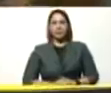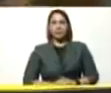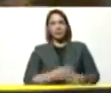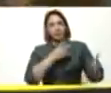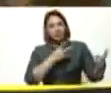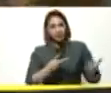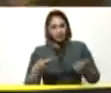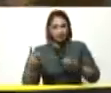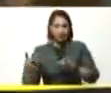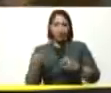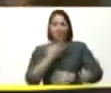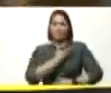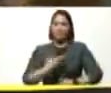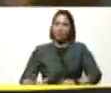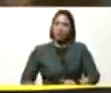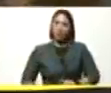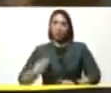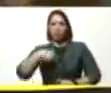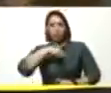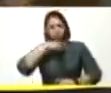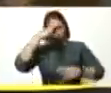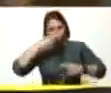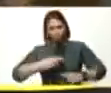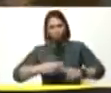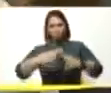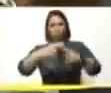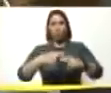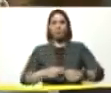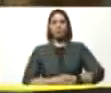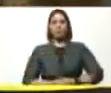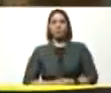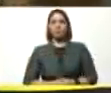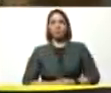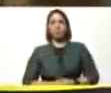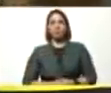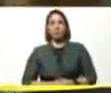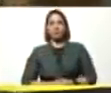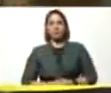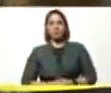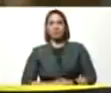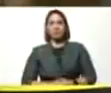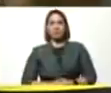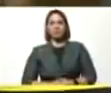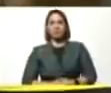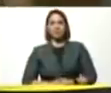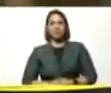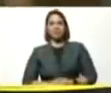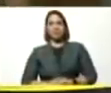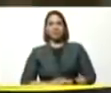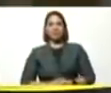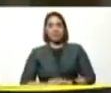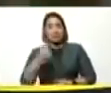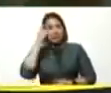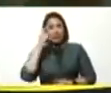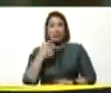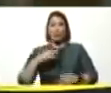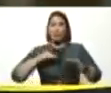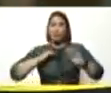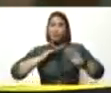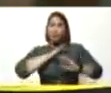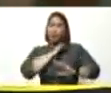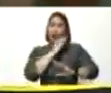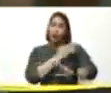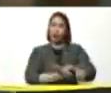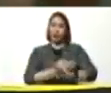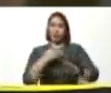Bienvenido, señor presidente. Estamos honrados. Ha sido un día arduo de trabajo, pero todo con